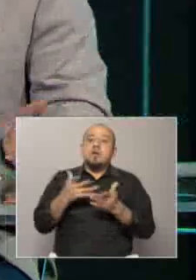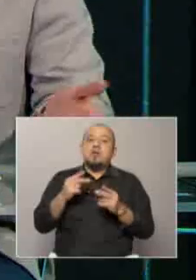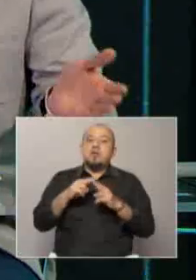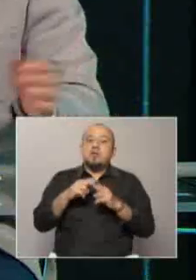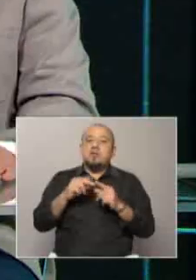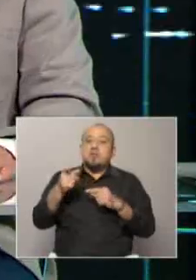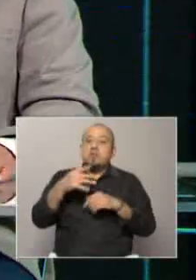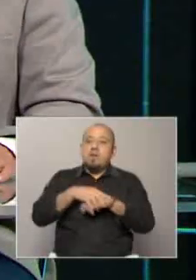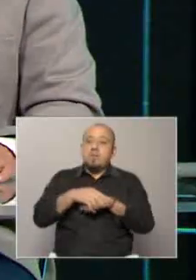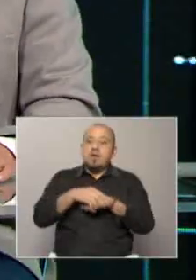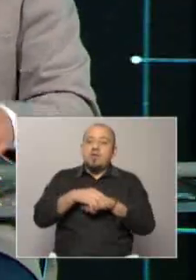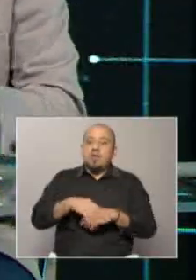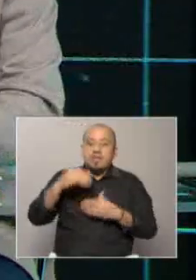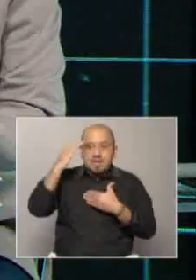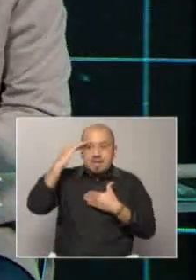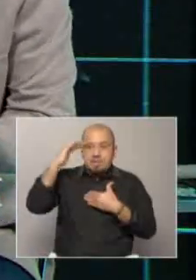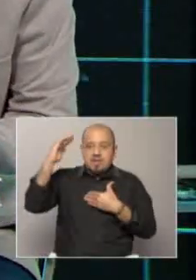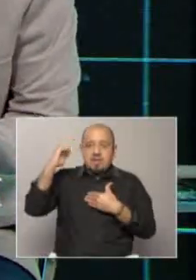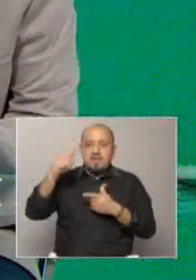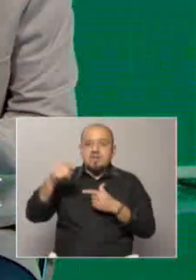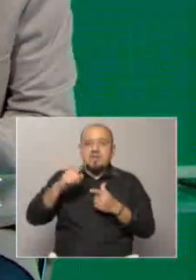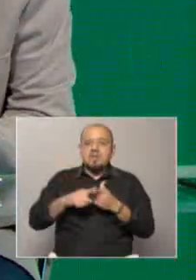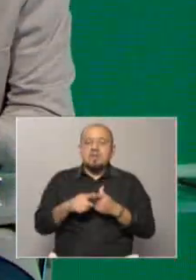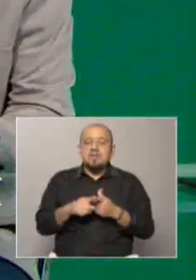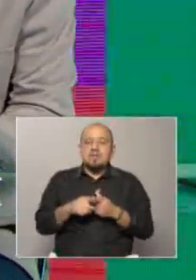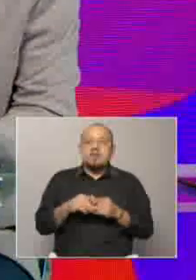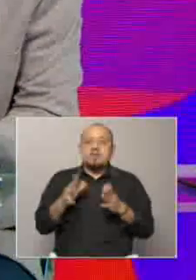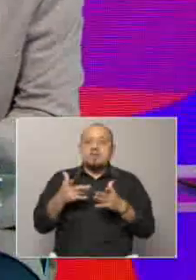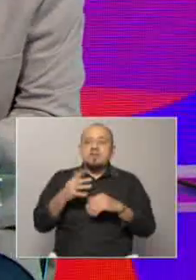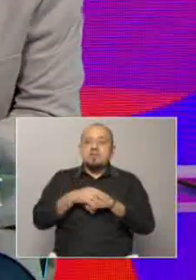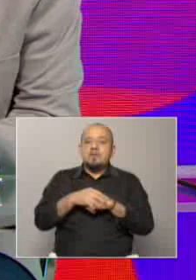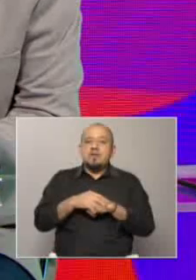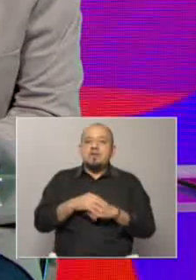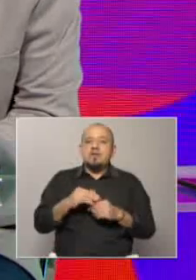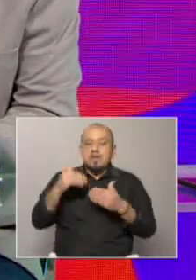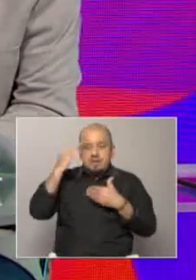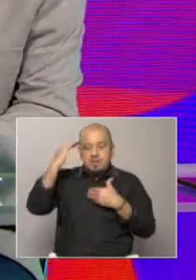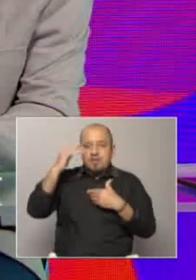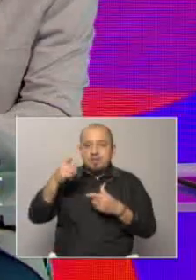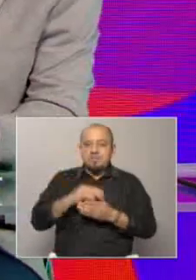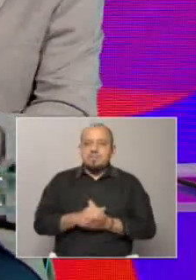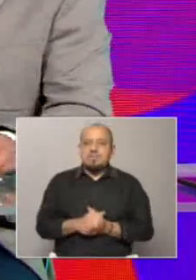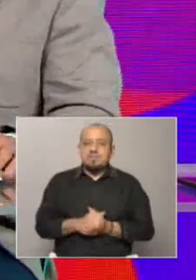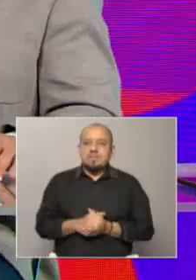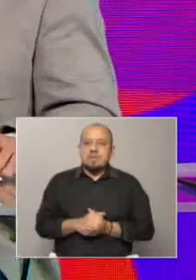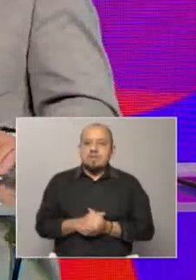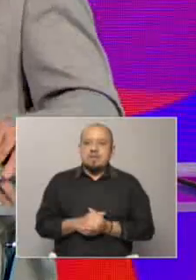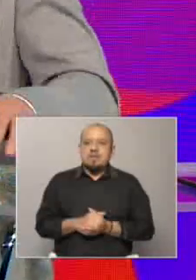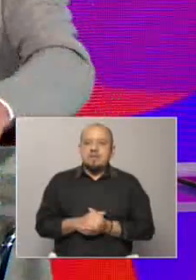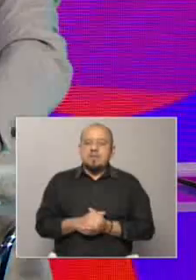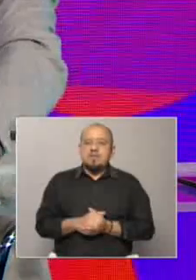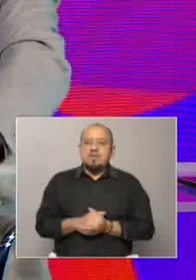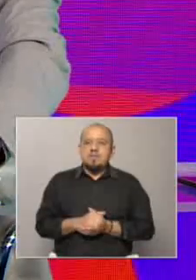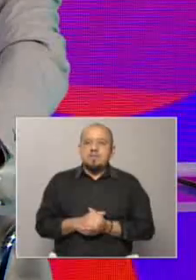con nuestro amigo. El Greg. Sí, con las video reacciones de los amigos de Fluo y el capitán Greg Mortimer. Hasta el lunes. Nos vemos.